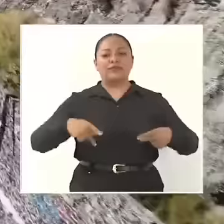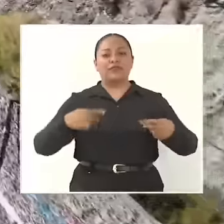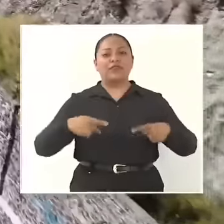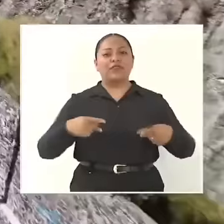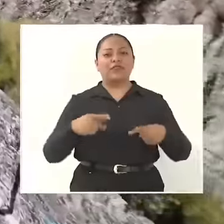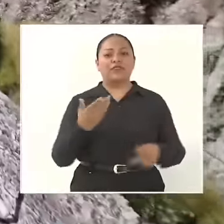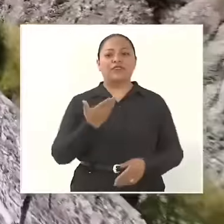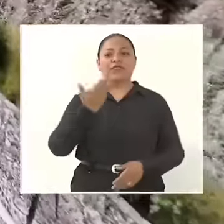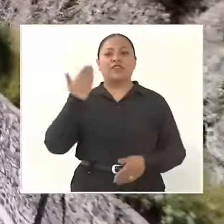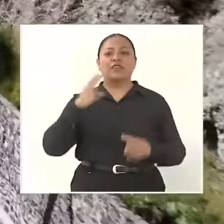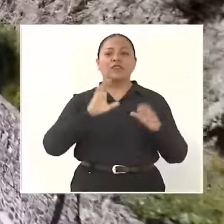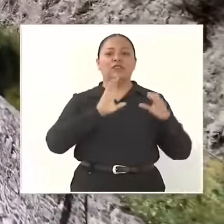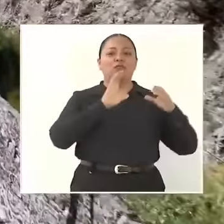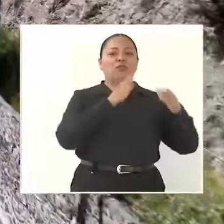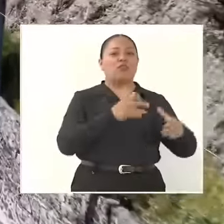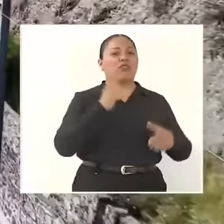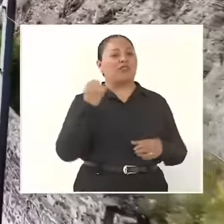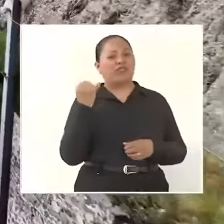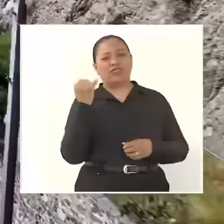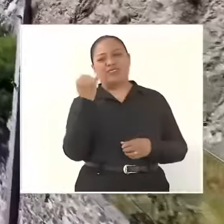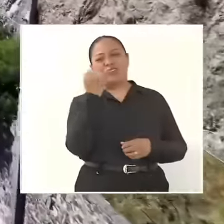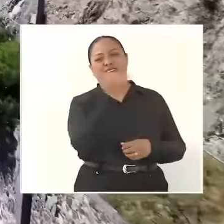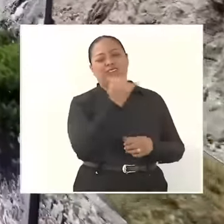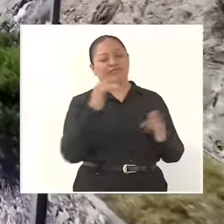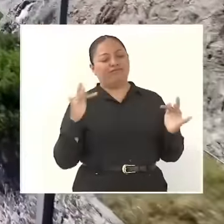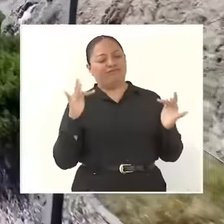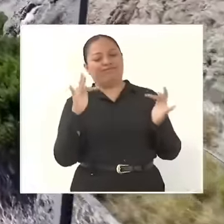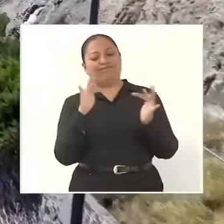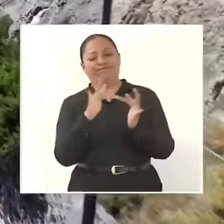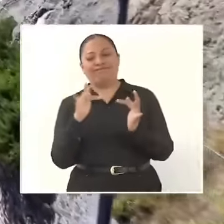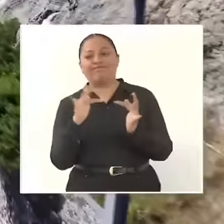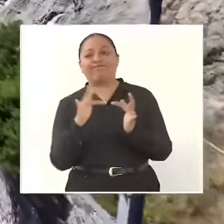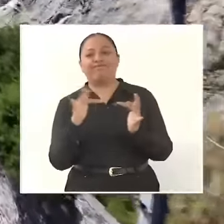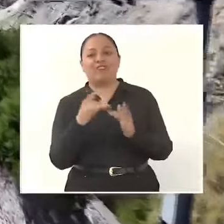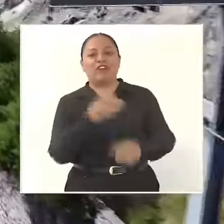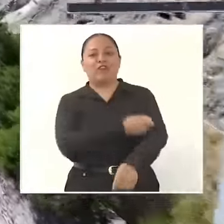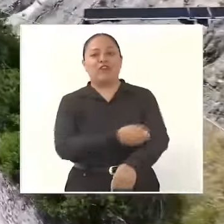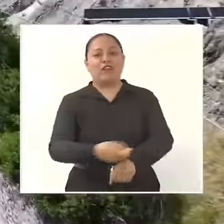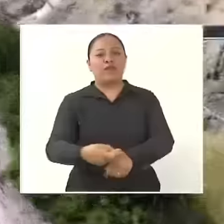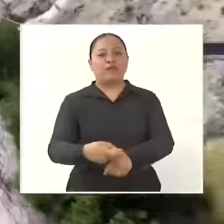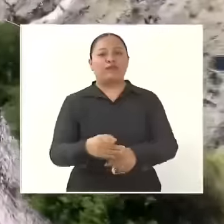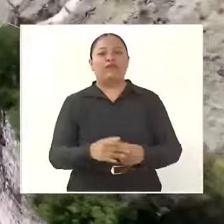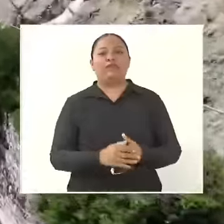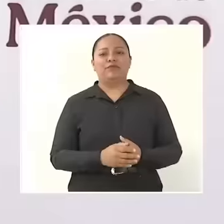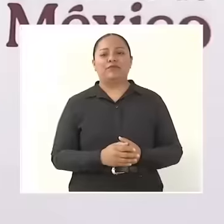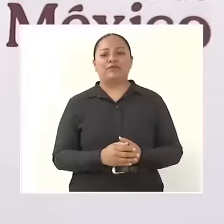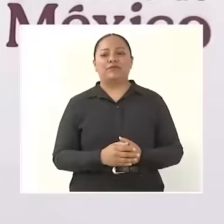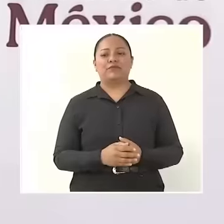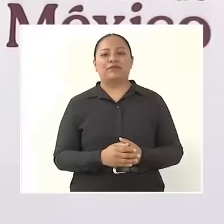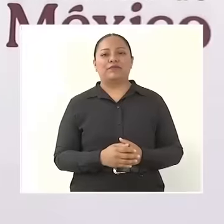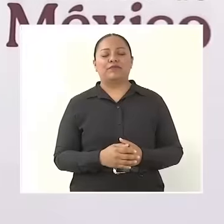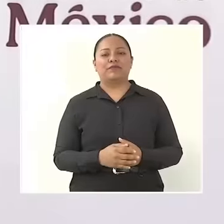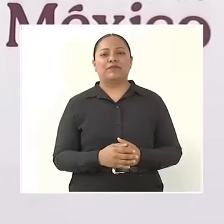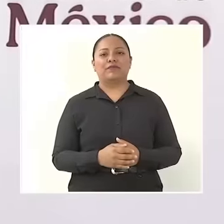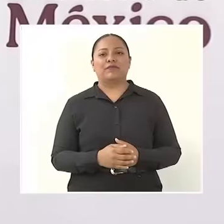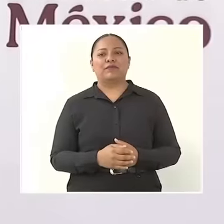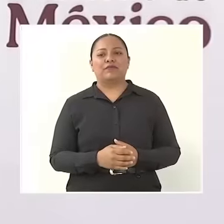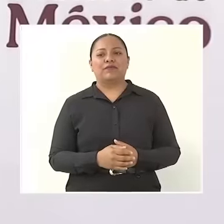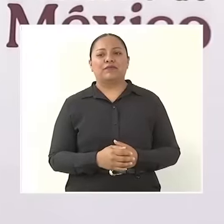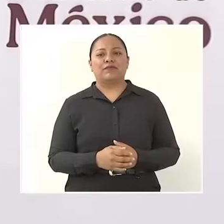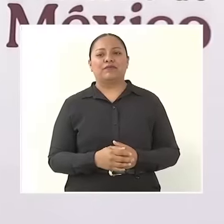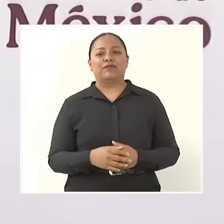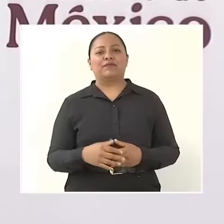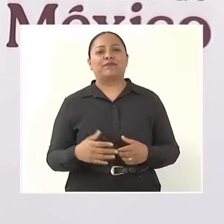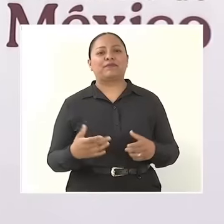mayor seguridad y mejor calidad de vida para las familias usuarias, reduce la huella de carbono, disminuye incidentes viales y